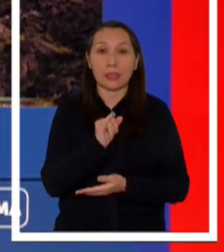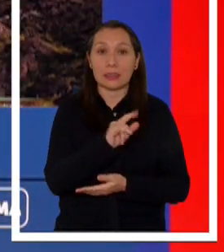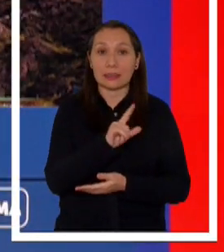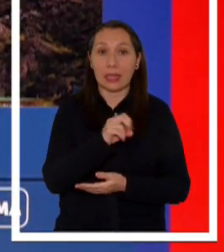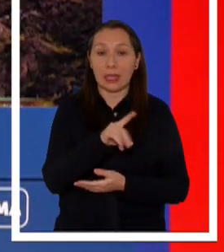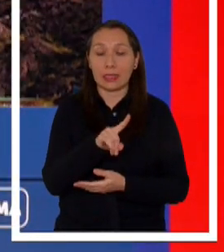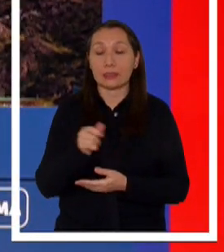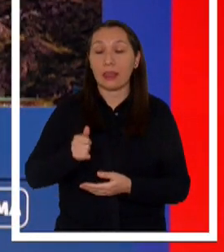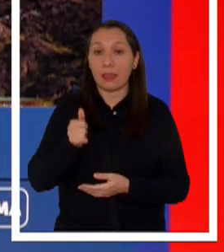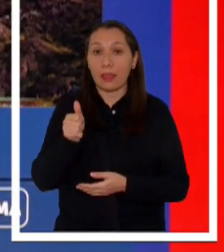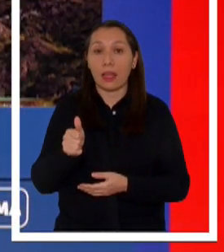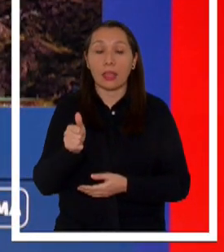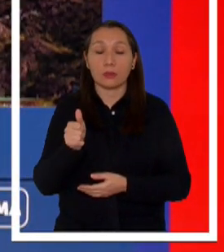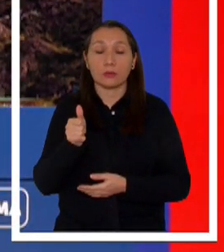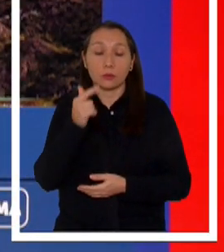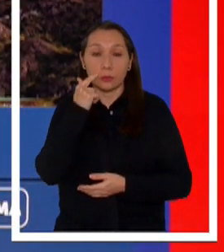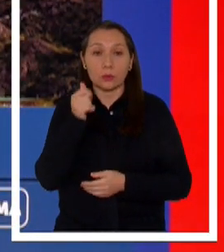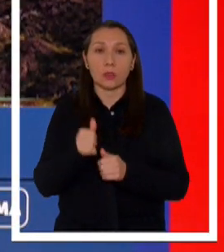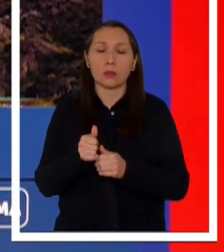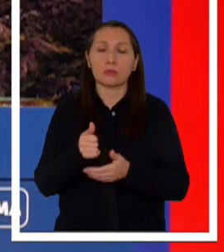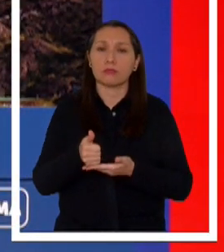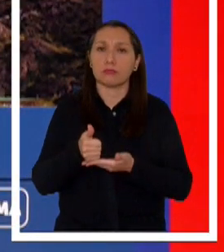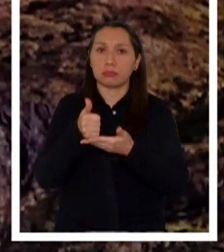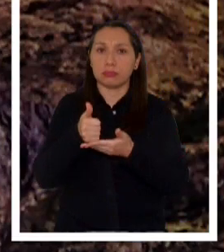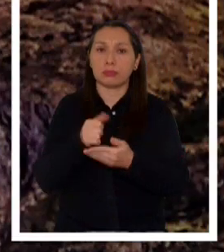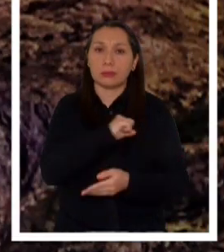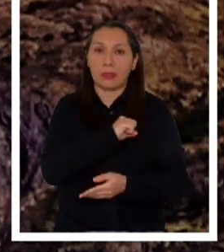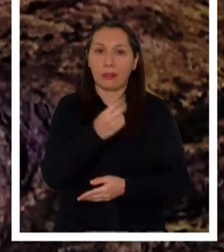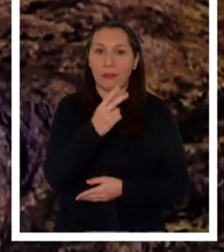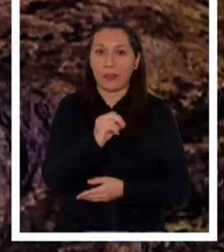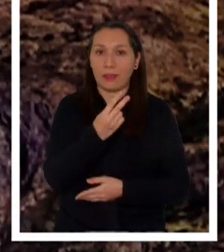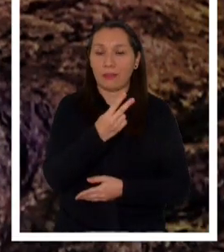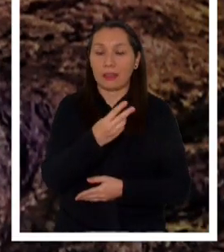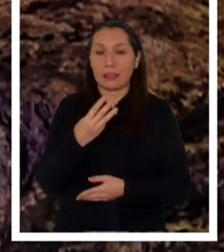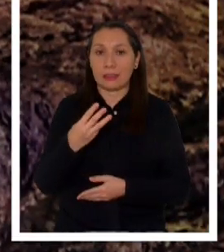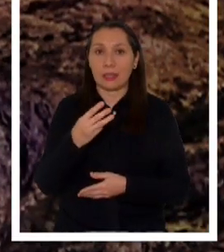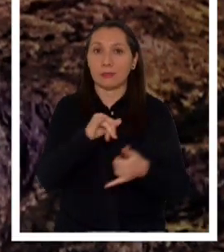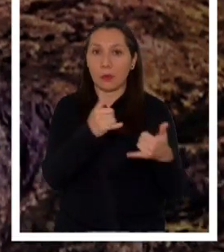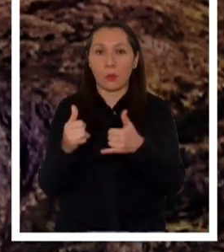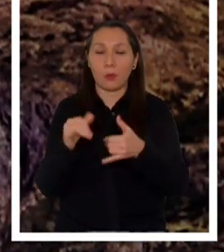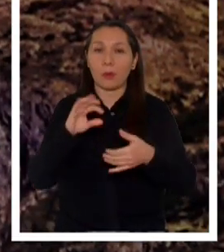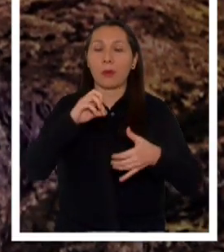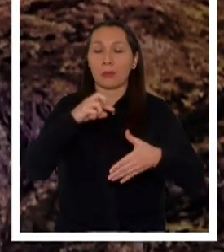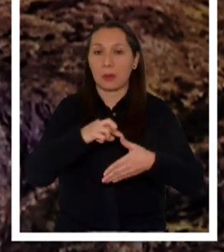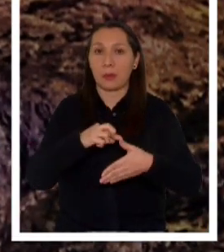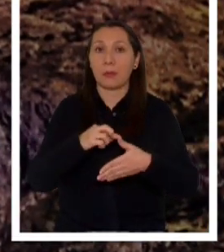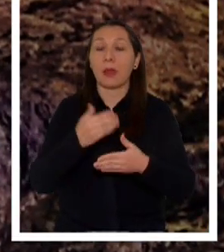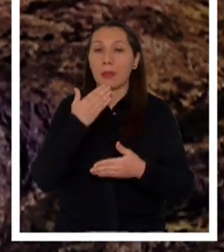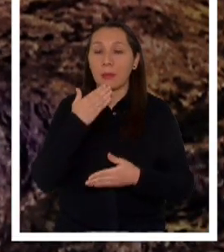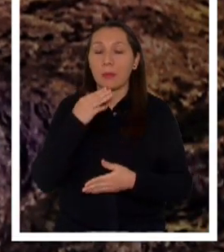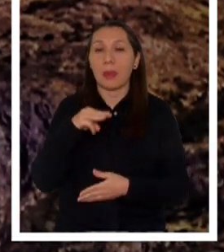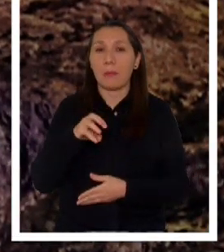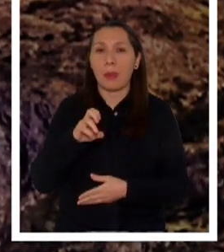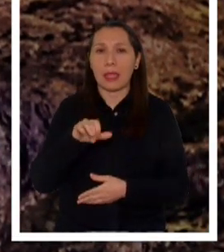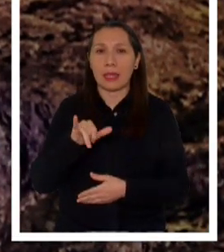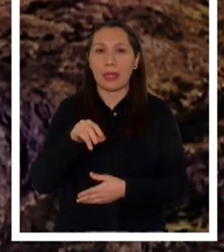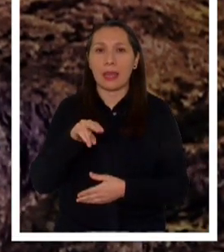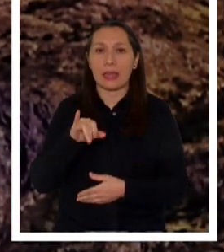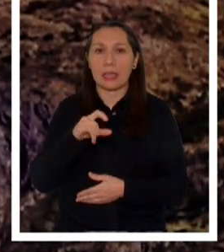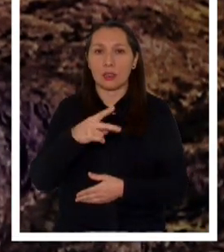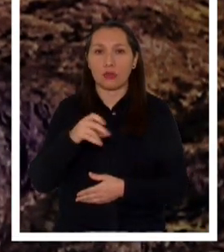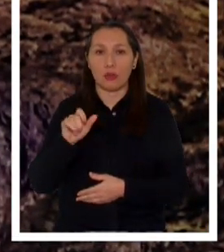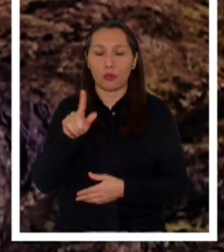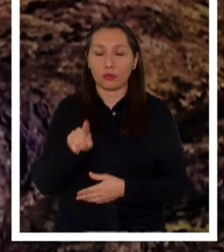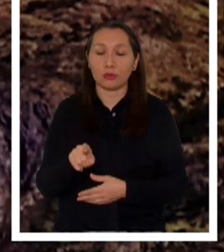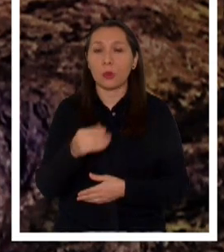junto al director ejecutivo de Santiago 2023 Harold Mai Nicole a quien además aprovechamos de